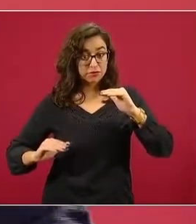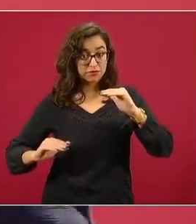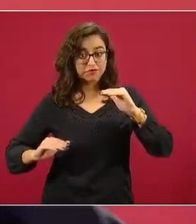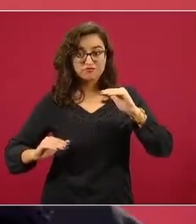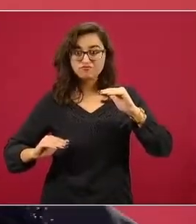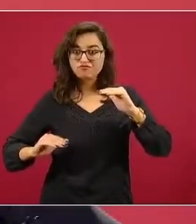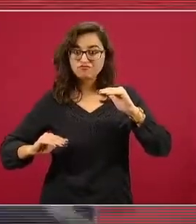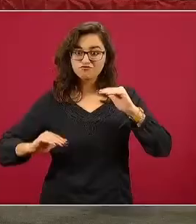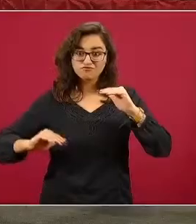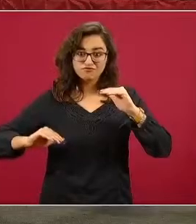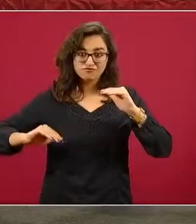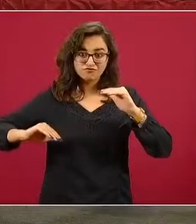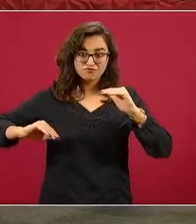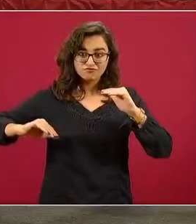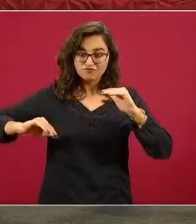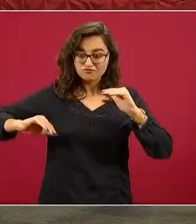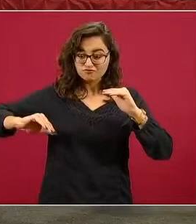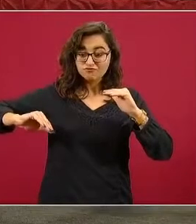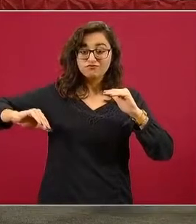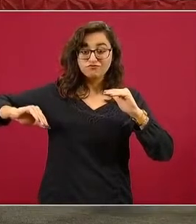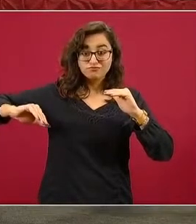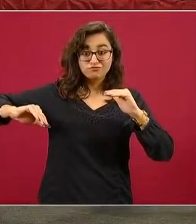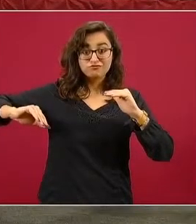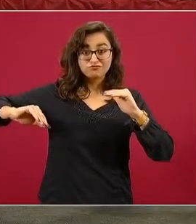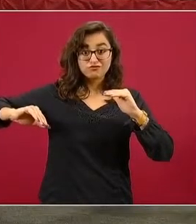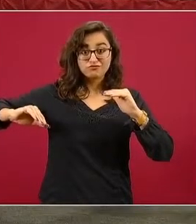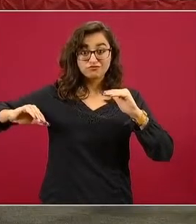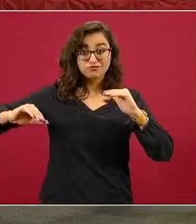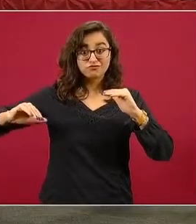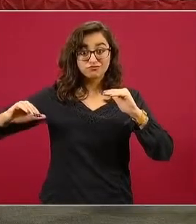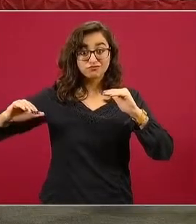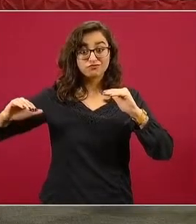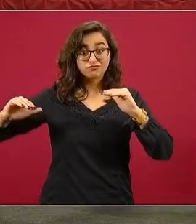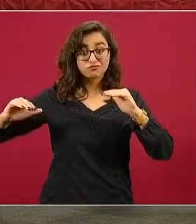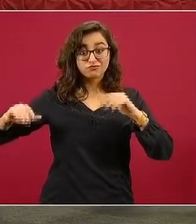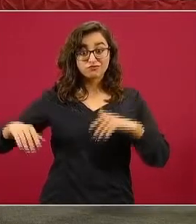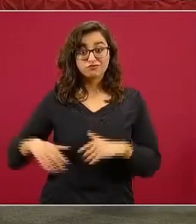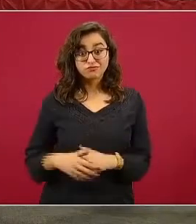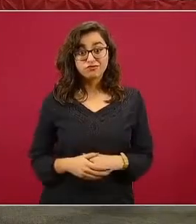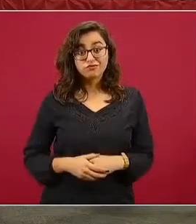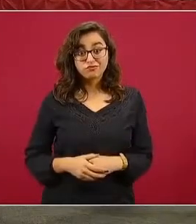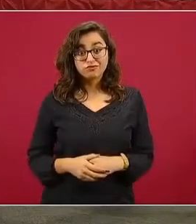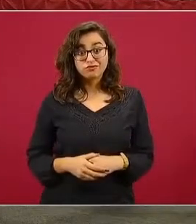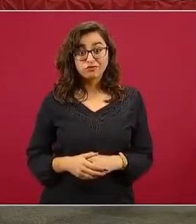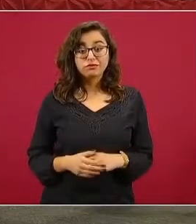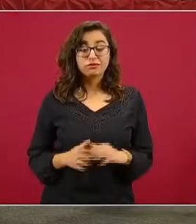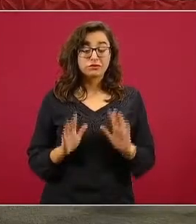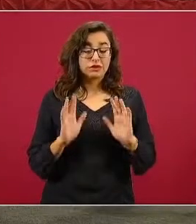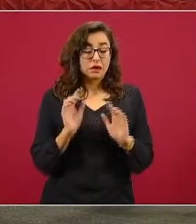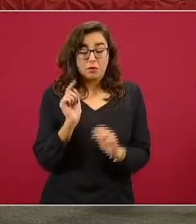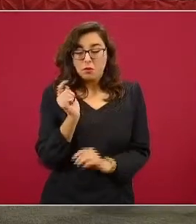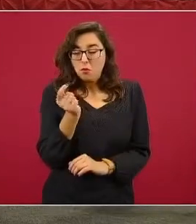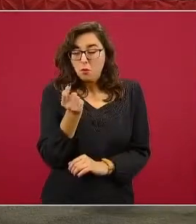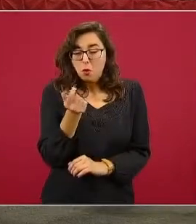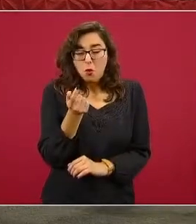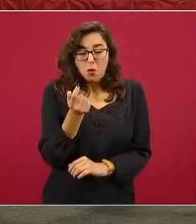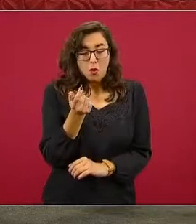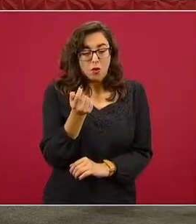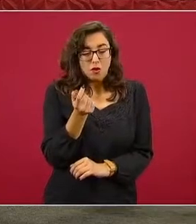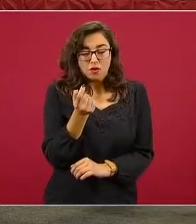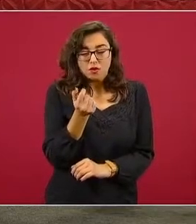sino ahora un cambio en la curva epidémica. Y empezamos a ver este incremento. Empezamos con un cambio muy pequeño de